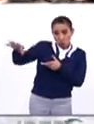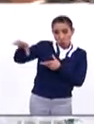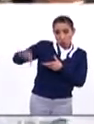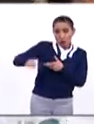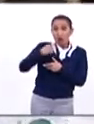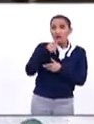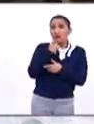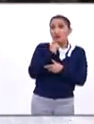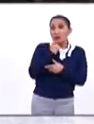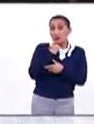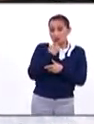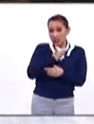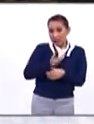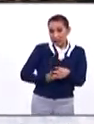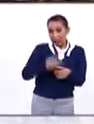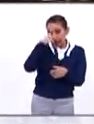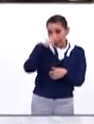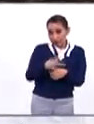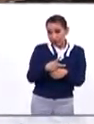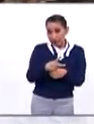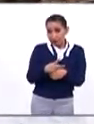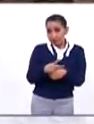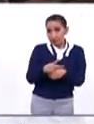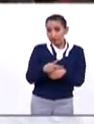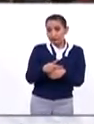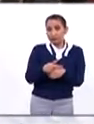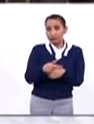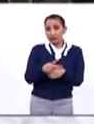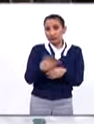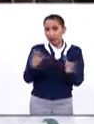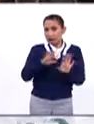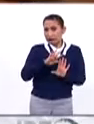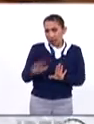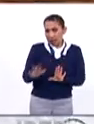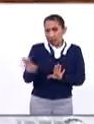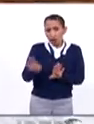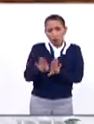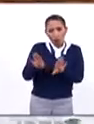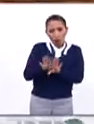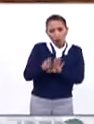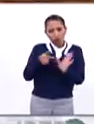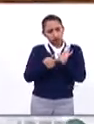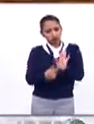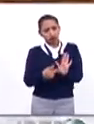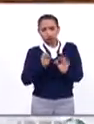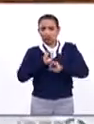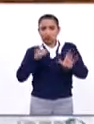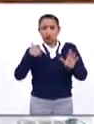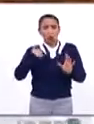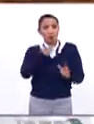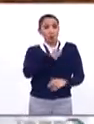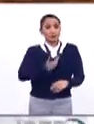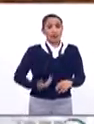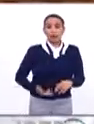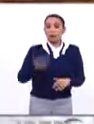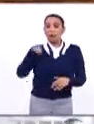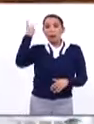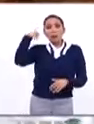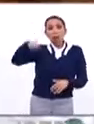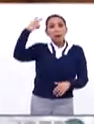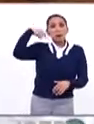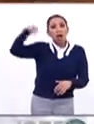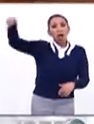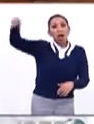de Andrés Manuel López Obrador, el presidente de México, pues lo ha dejado más o menos claro que él no va a ser un presidente que esté